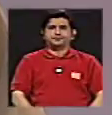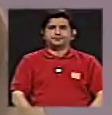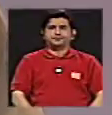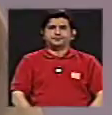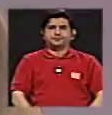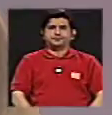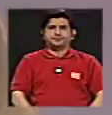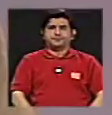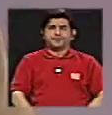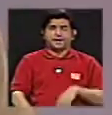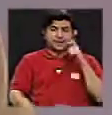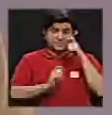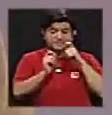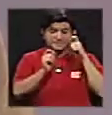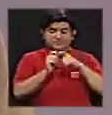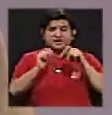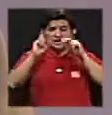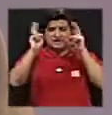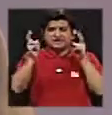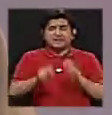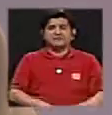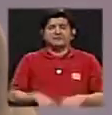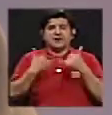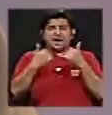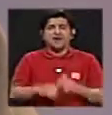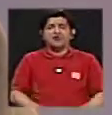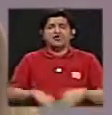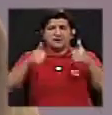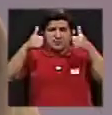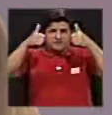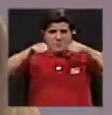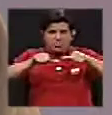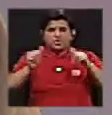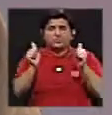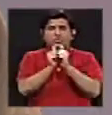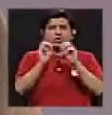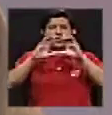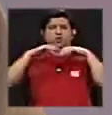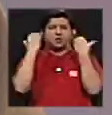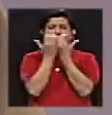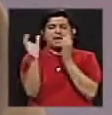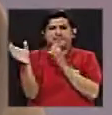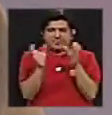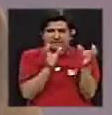en este tema del arbitraje en que están con la Cámara de Comercio.